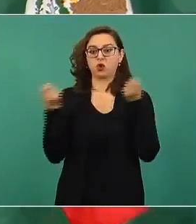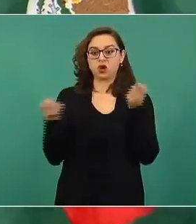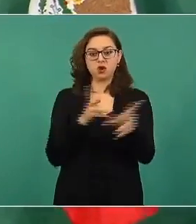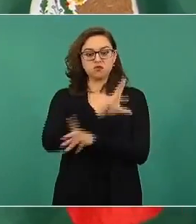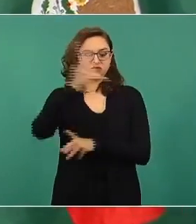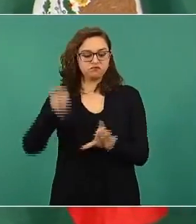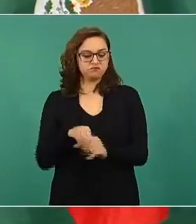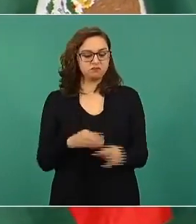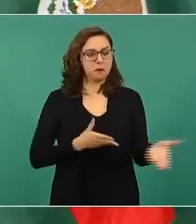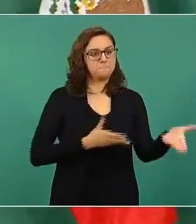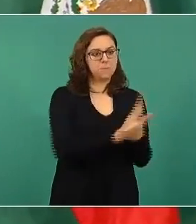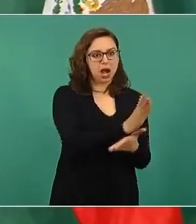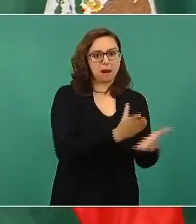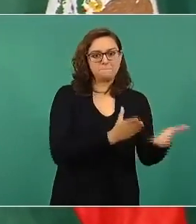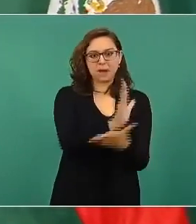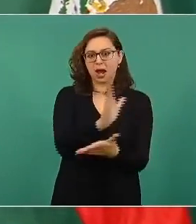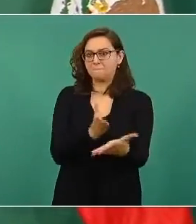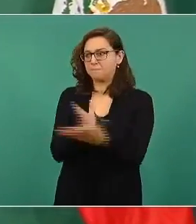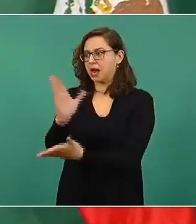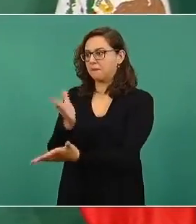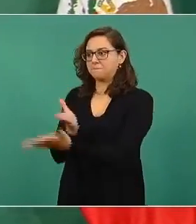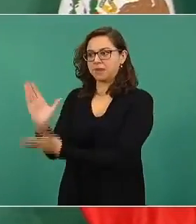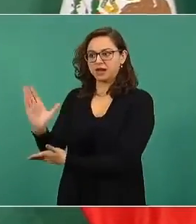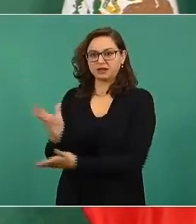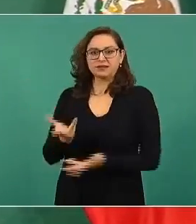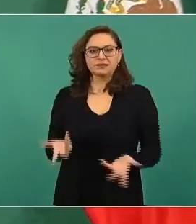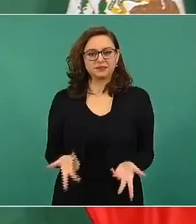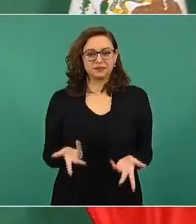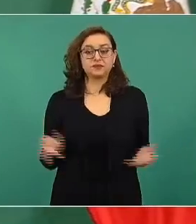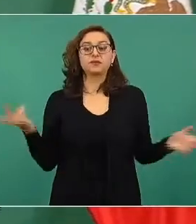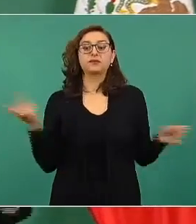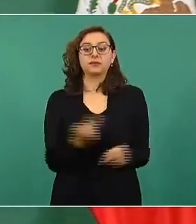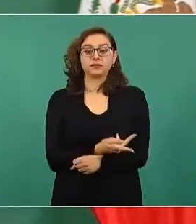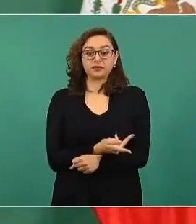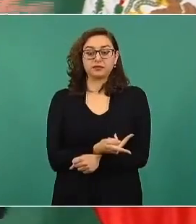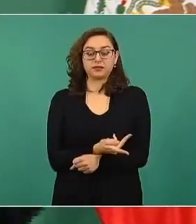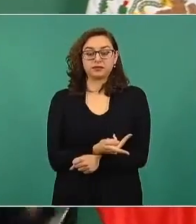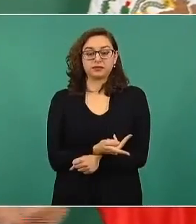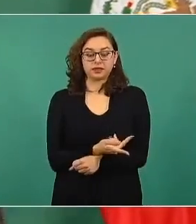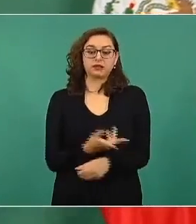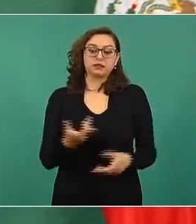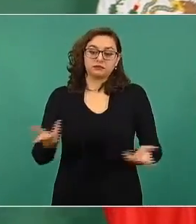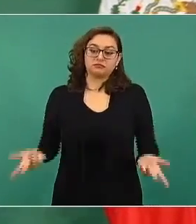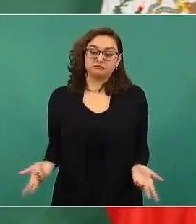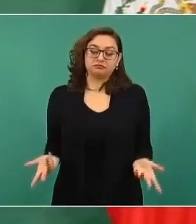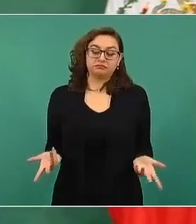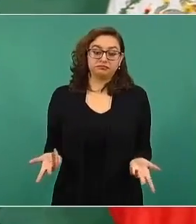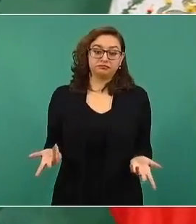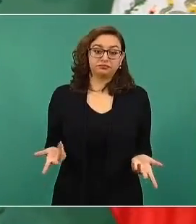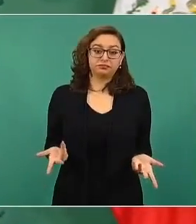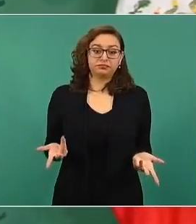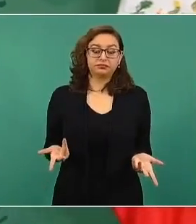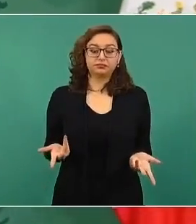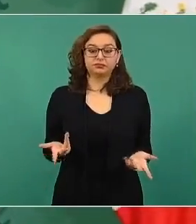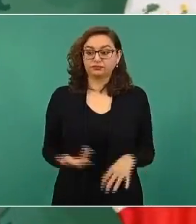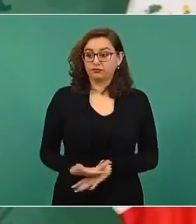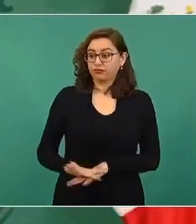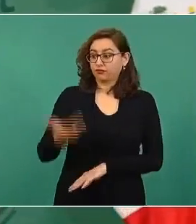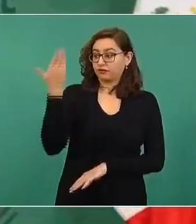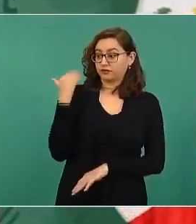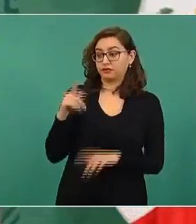Entonces, no creían, o sea, nadie, pero además con razón, de